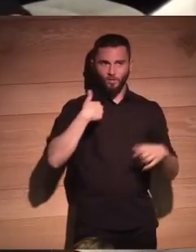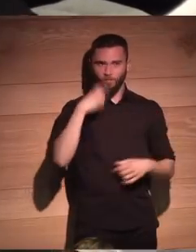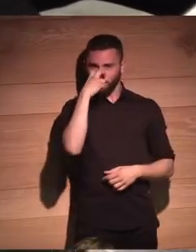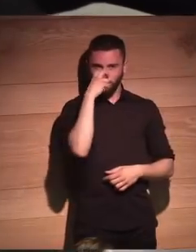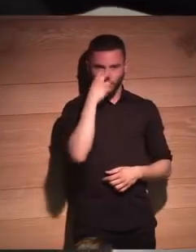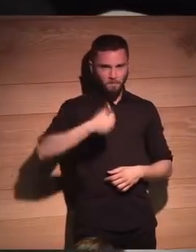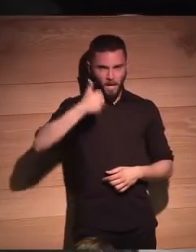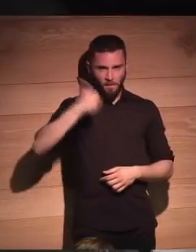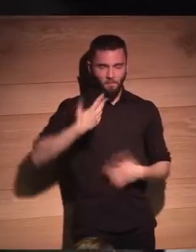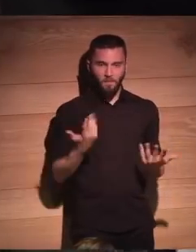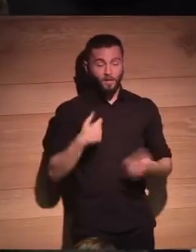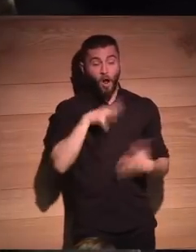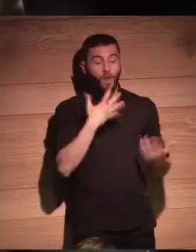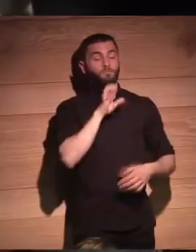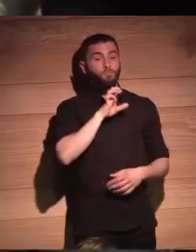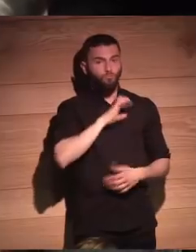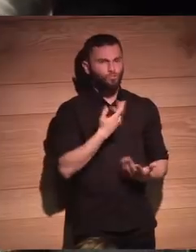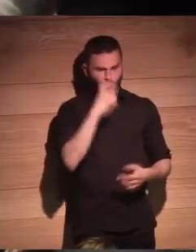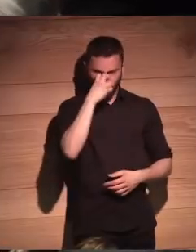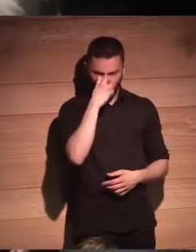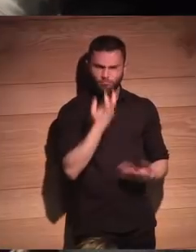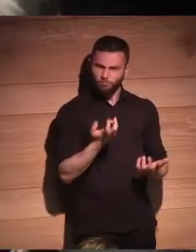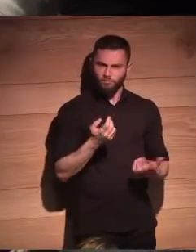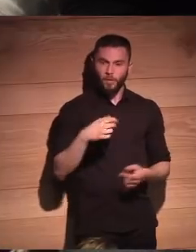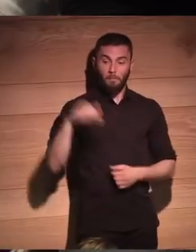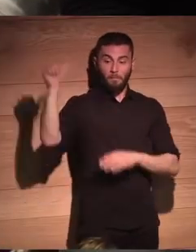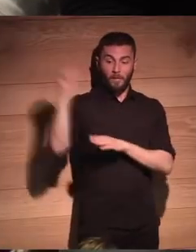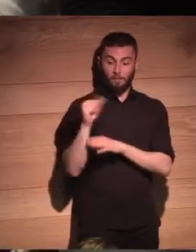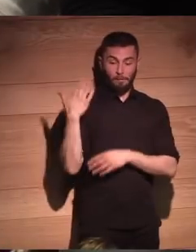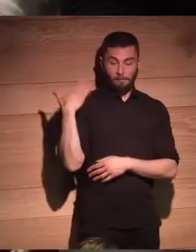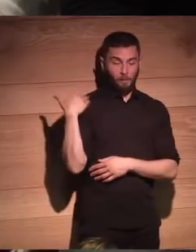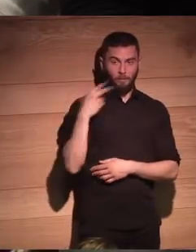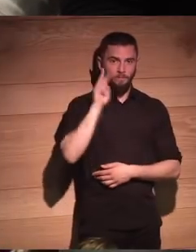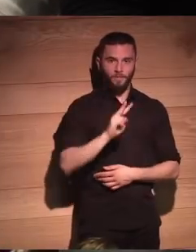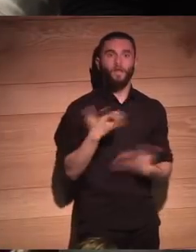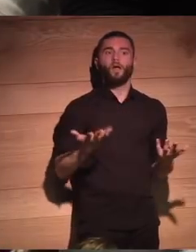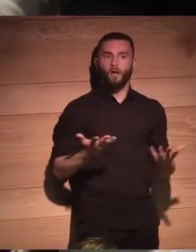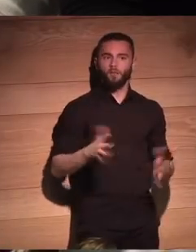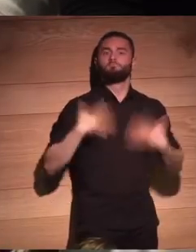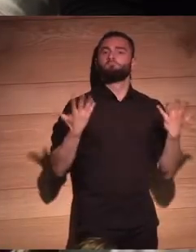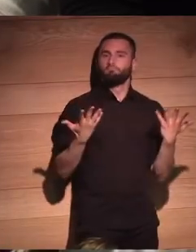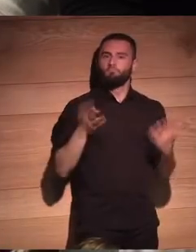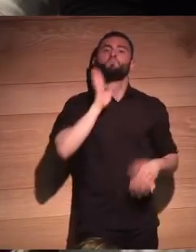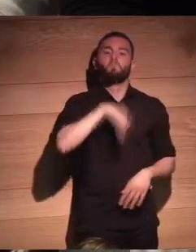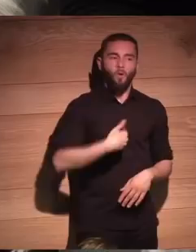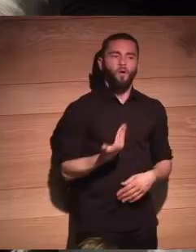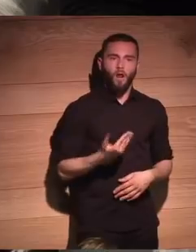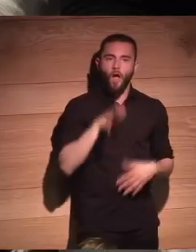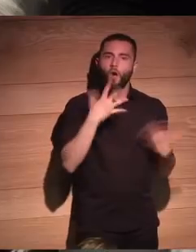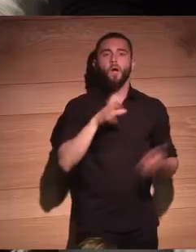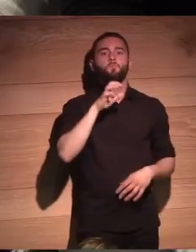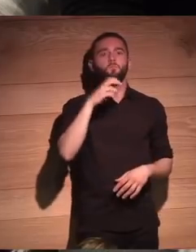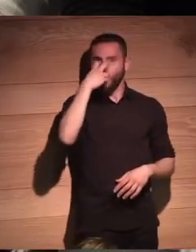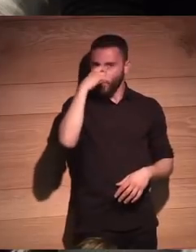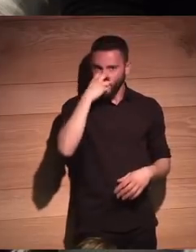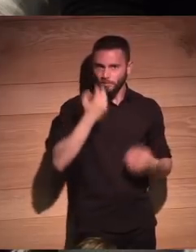entra la curiosidad porque vi una de las películas hace nada y dije, ostras, pues sí que mola, y ahora me ha dado mucha